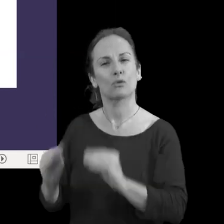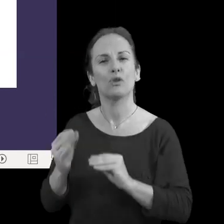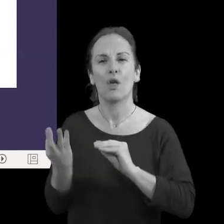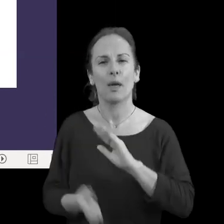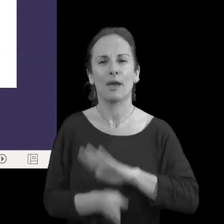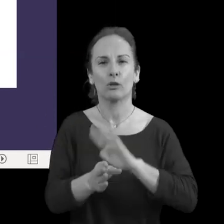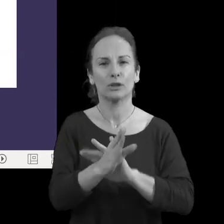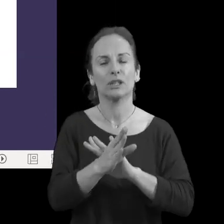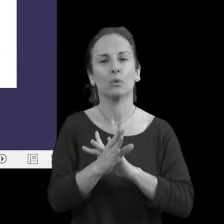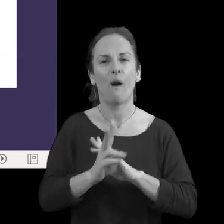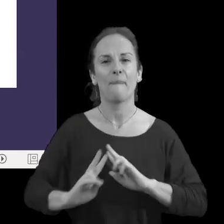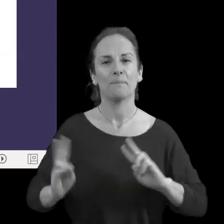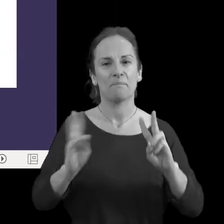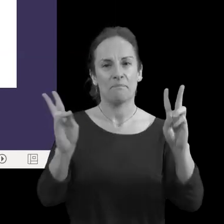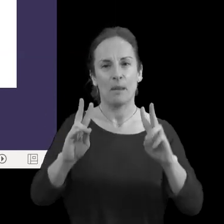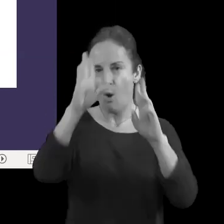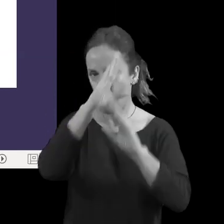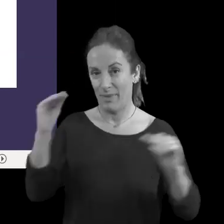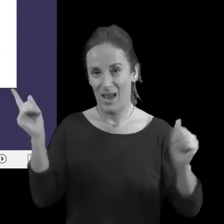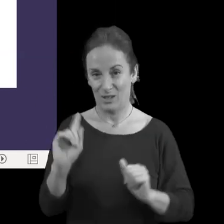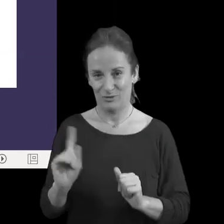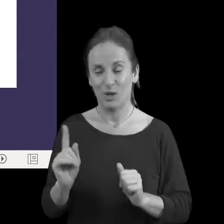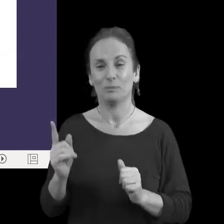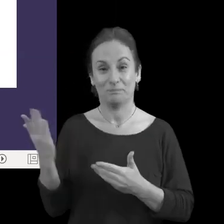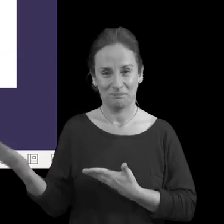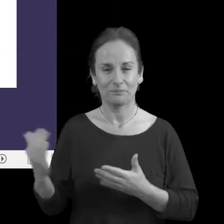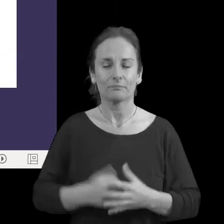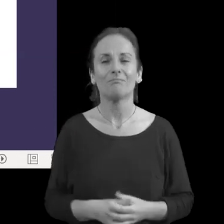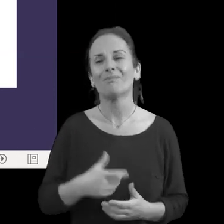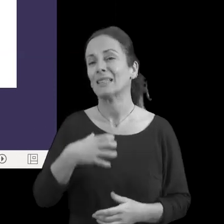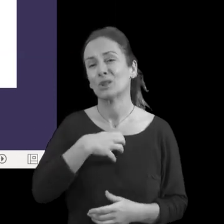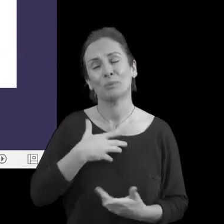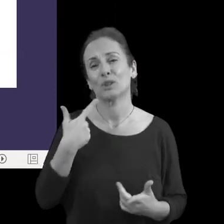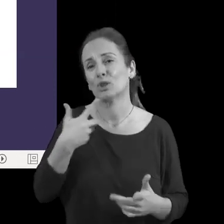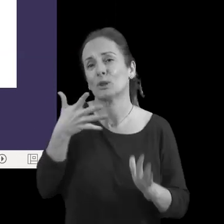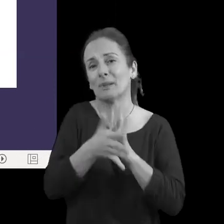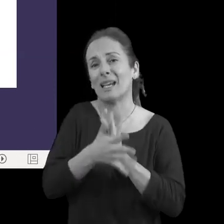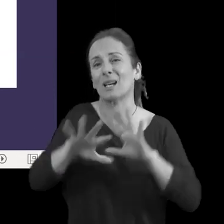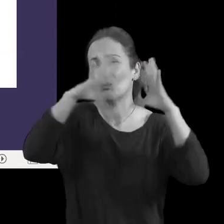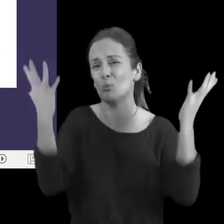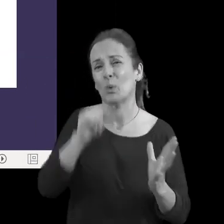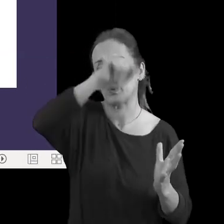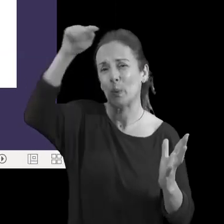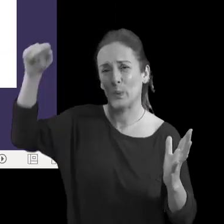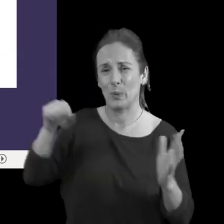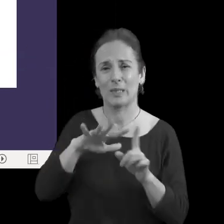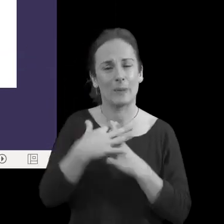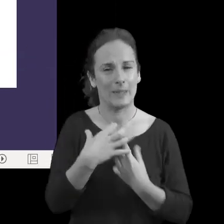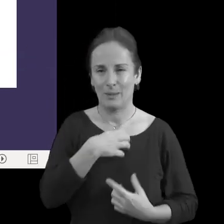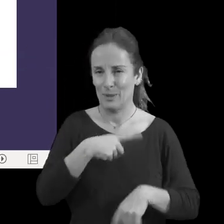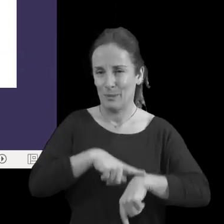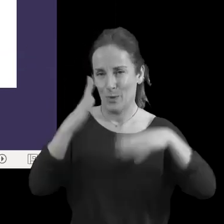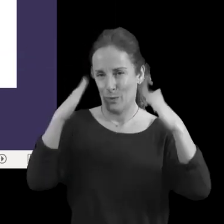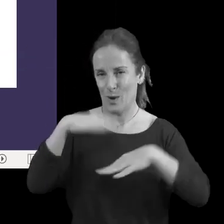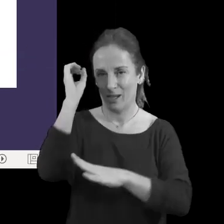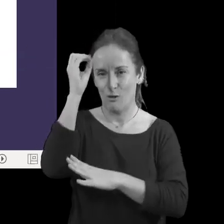idea, tampoco tengo tiempo, ¿no? Para hacer un repaso aquí de todos los contextos, ni mucho menos, ¿no? Y tampoco de solo ahondar en